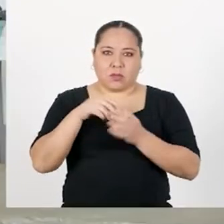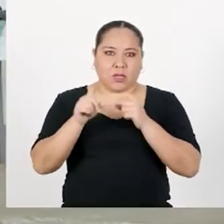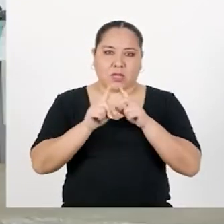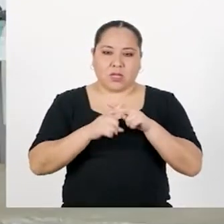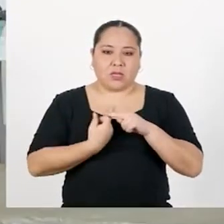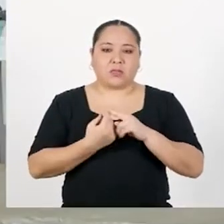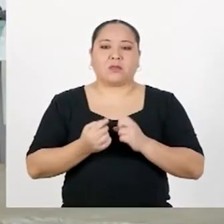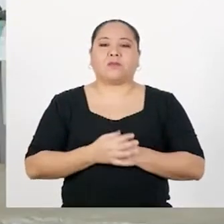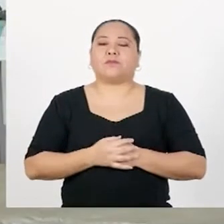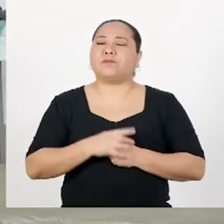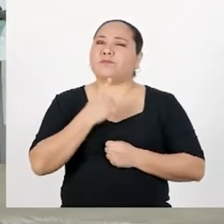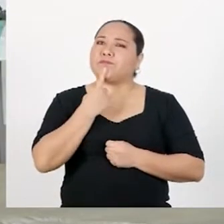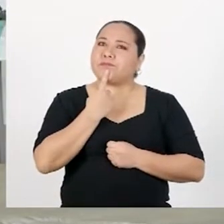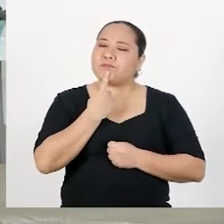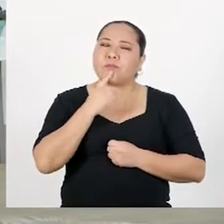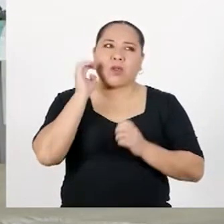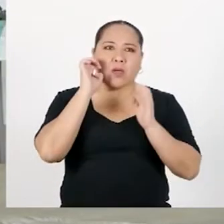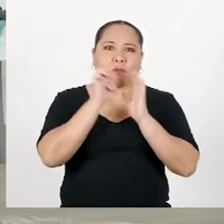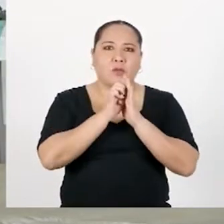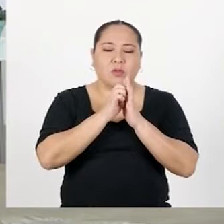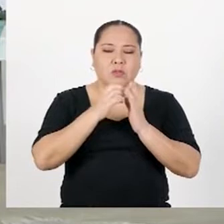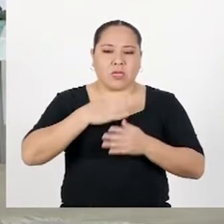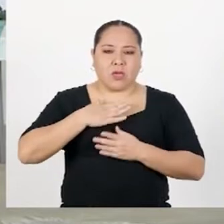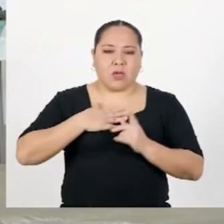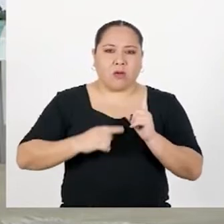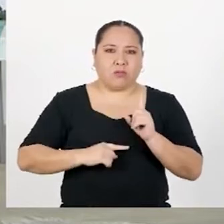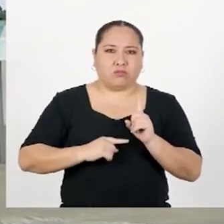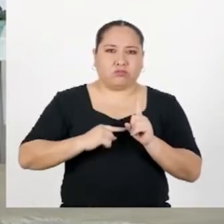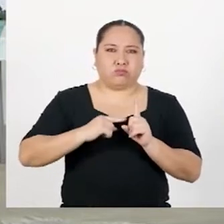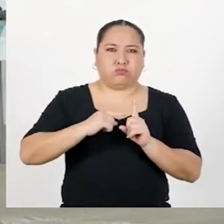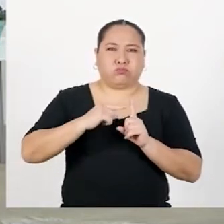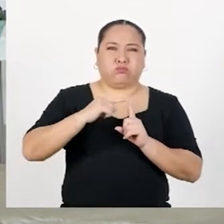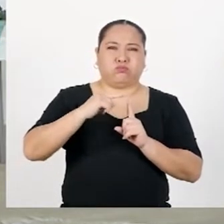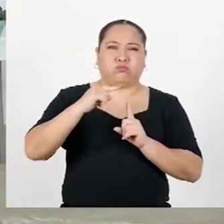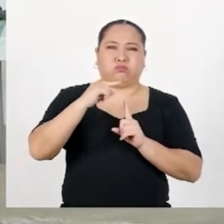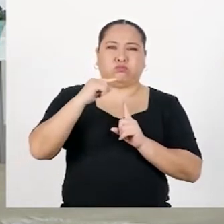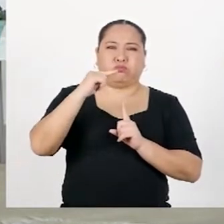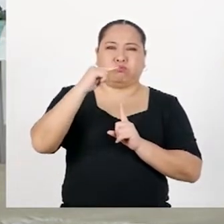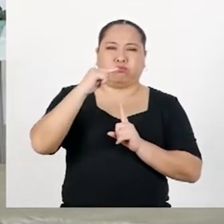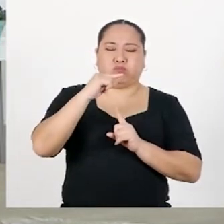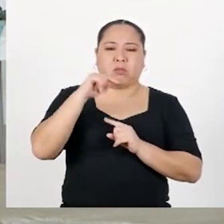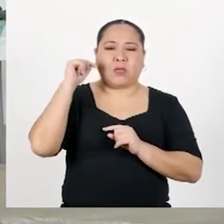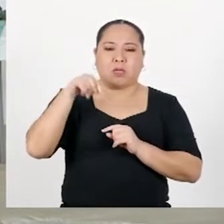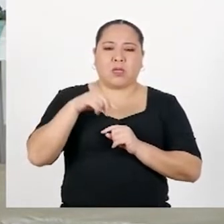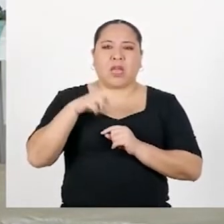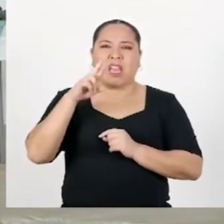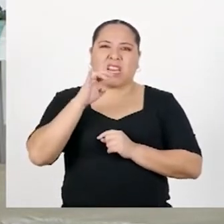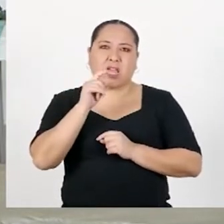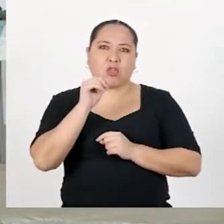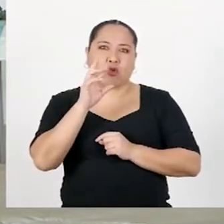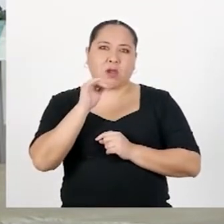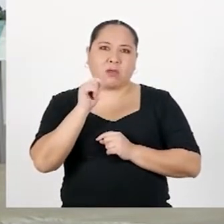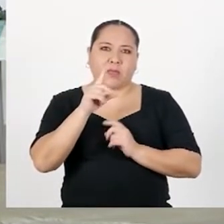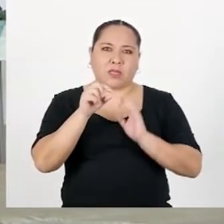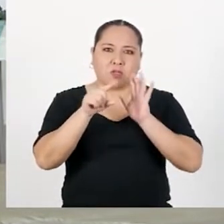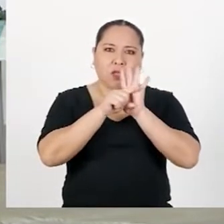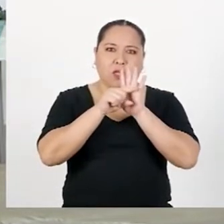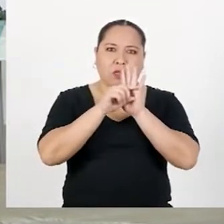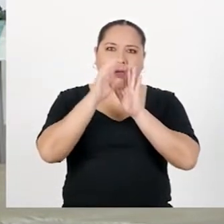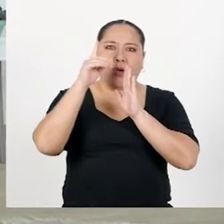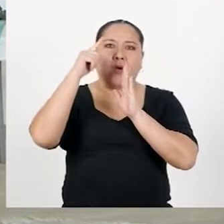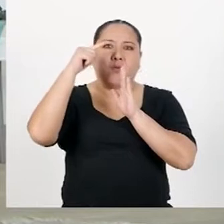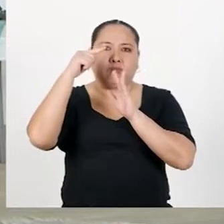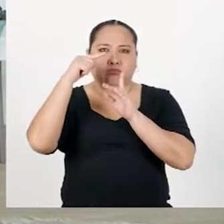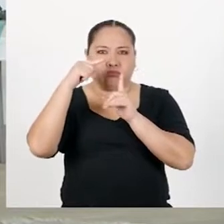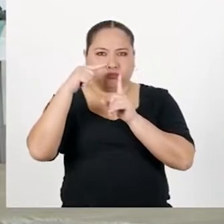original. O sea, si la temperatura de mi cuerpo es demasiado alta, se dará un ciclo de retroalimentación negativa para